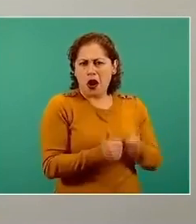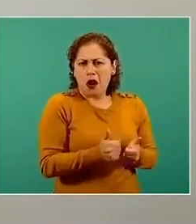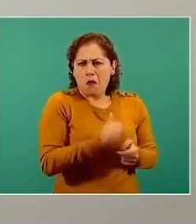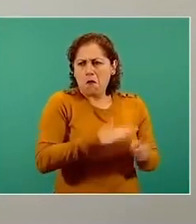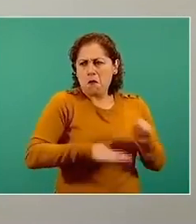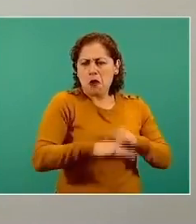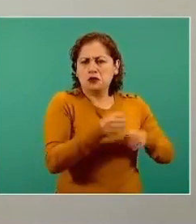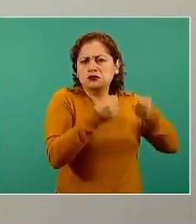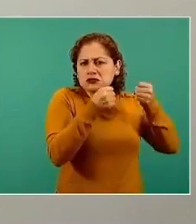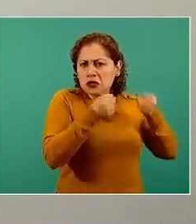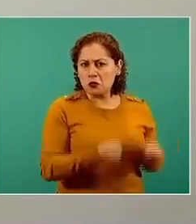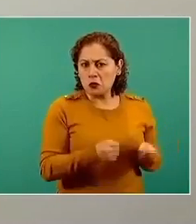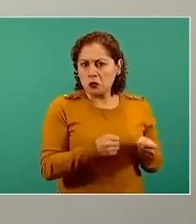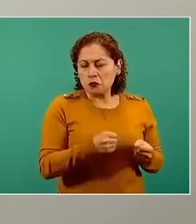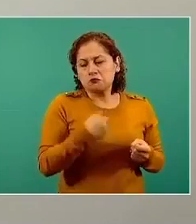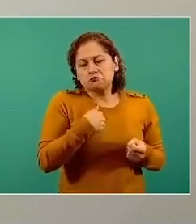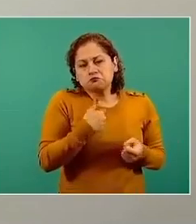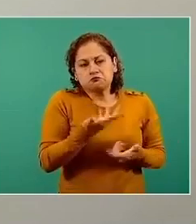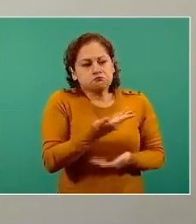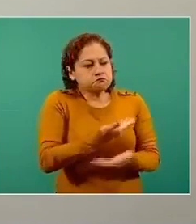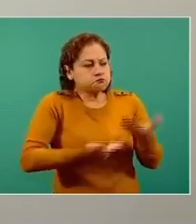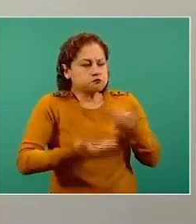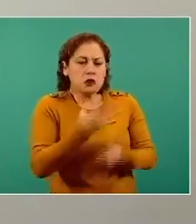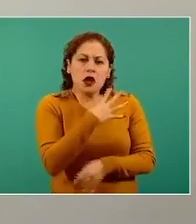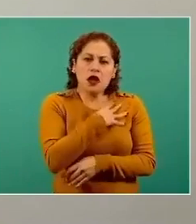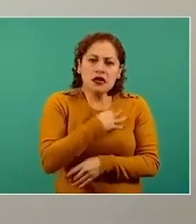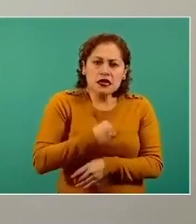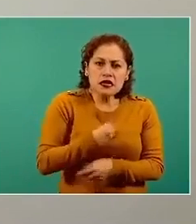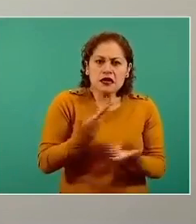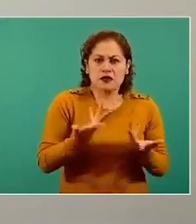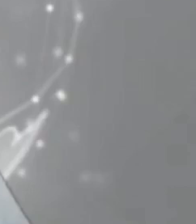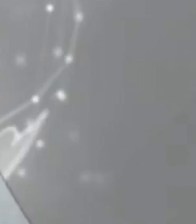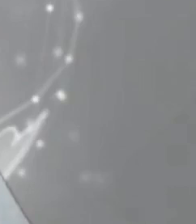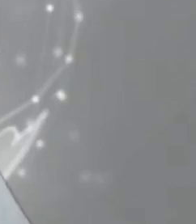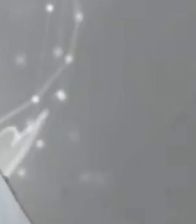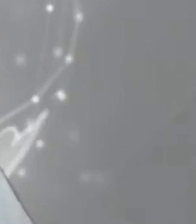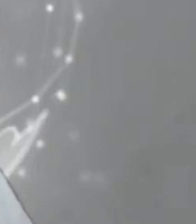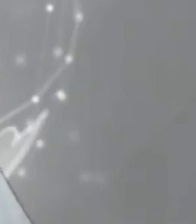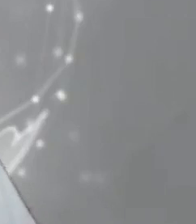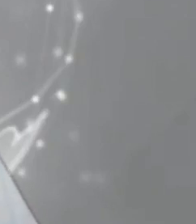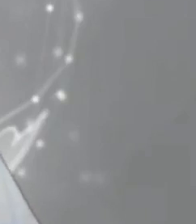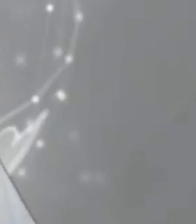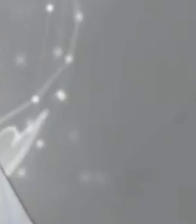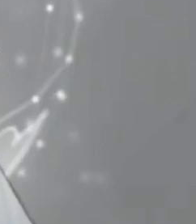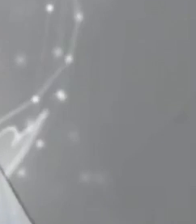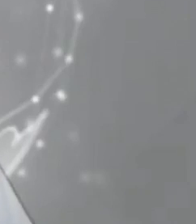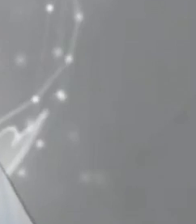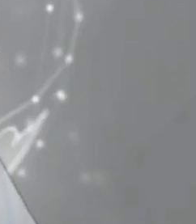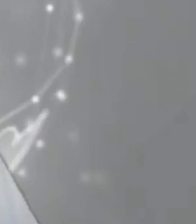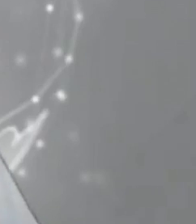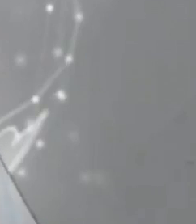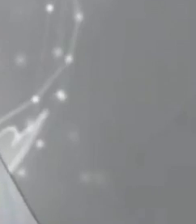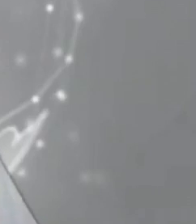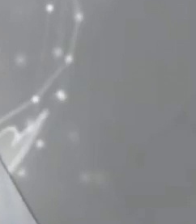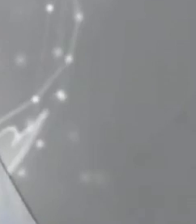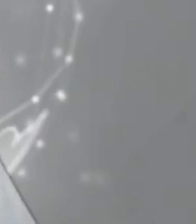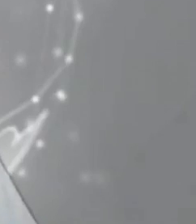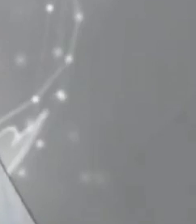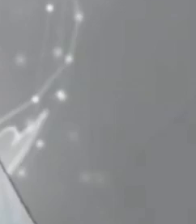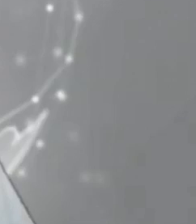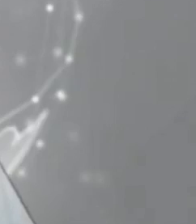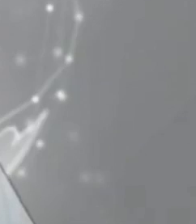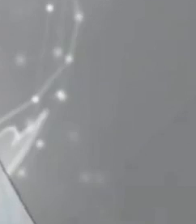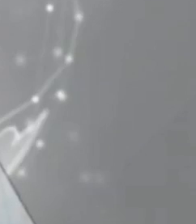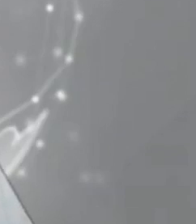convivencia con mis hijos, con mi pareja, con Por su parte, el presidente Andrés Manuel López